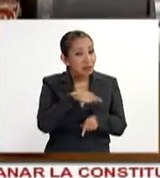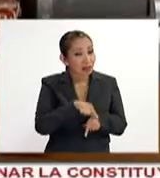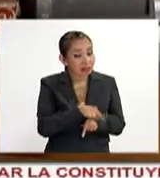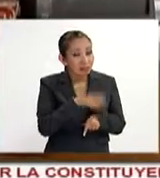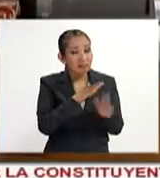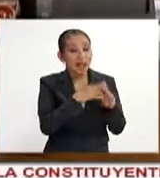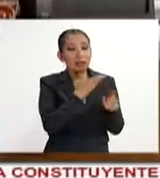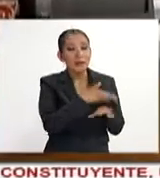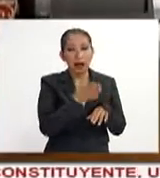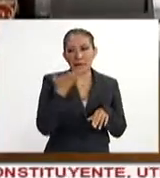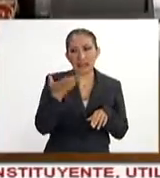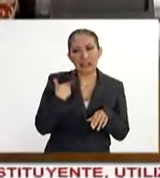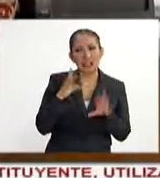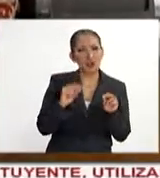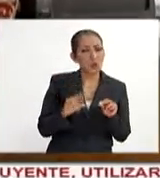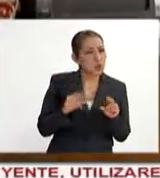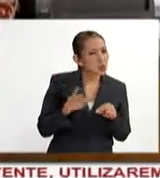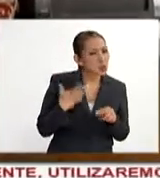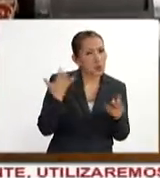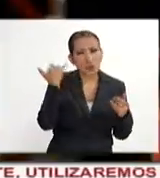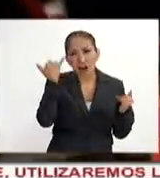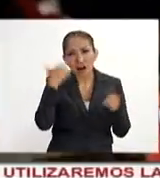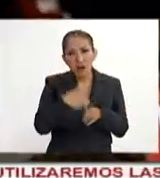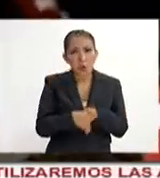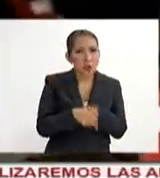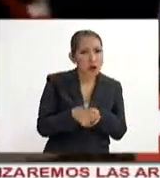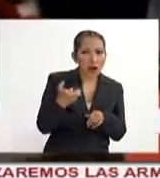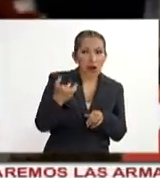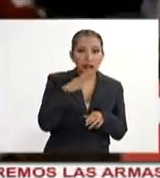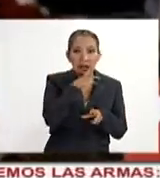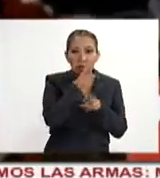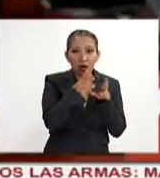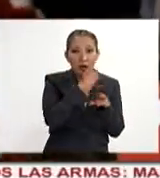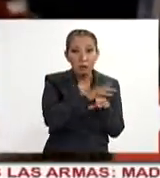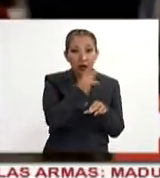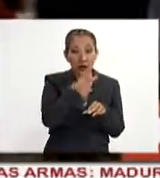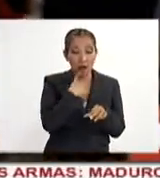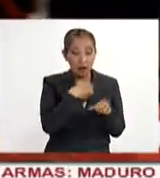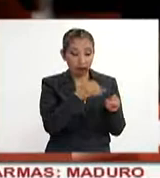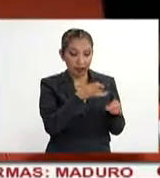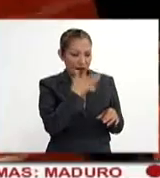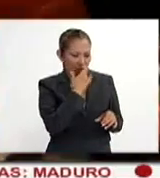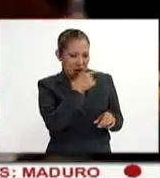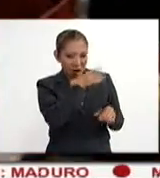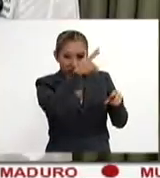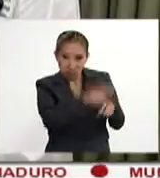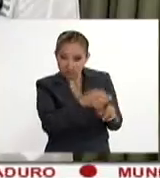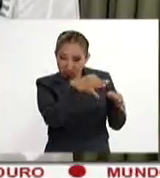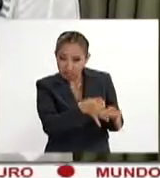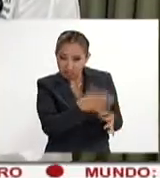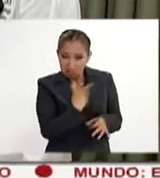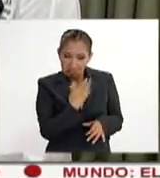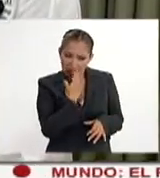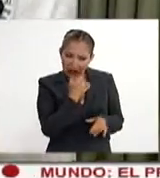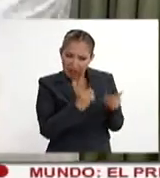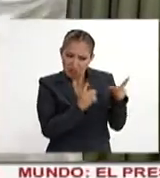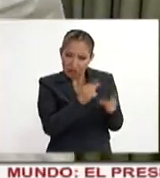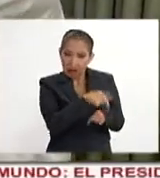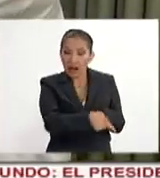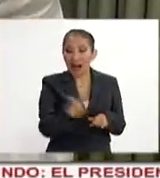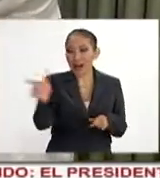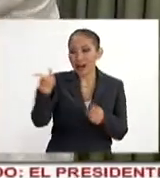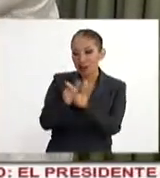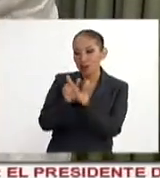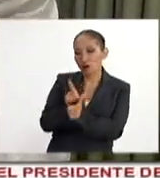La Casa Blanca pidió que no se creen datos de este reporte, pues esa oficina carece de veracidad. Mientras tanto,